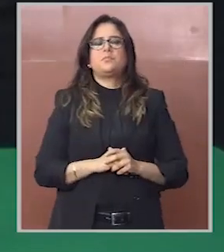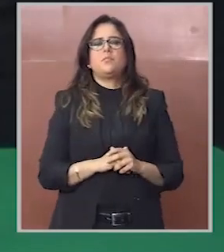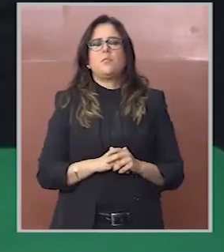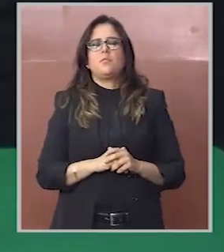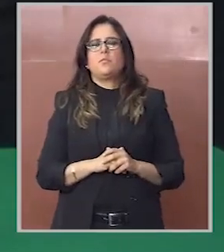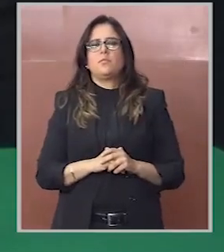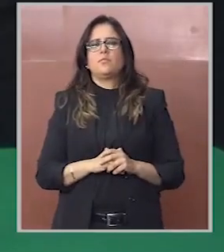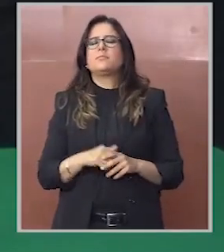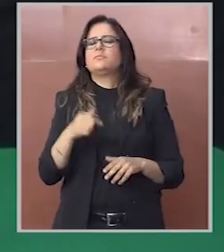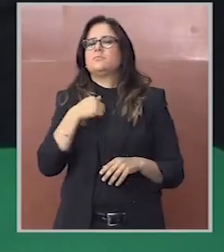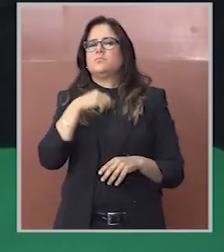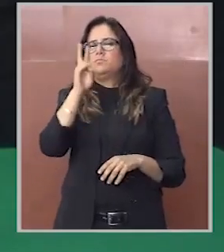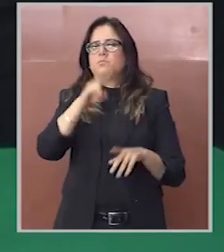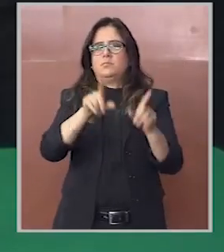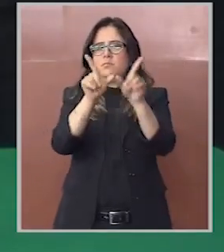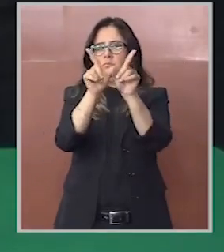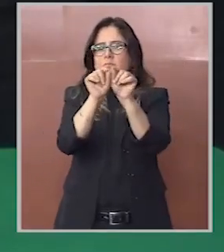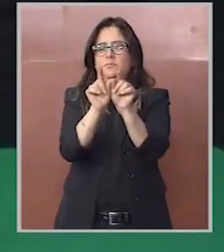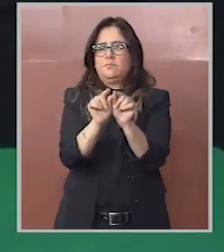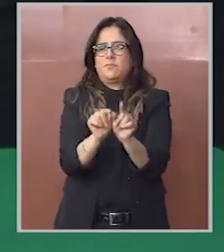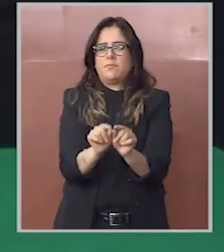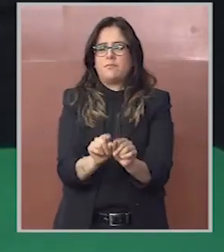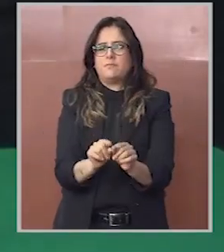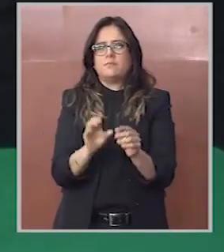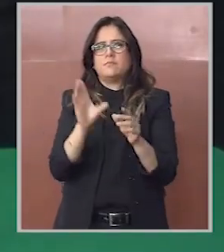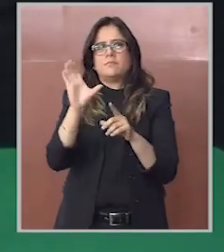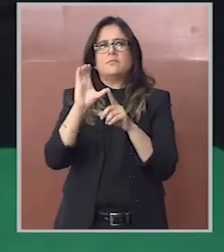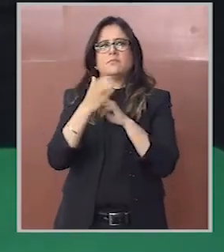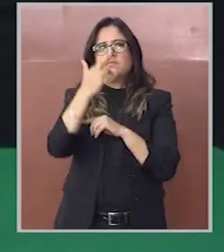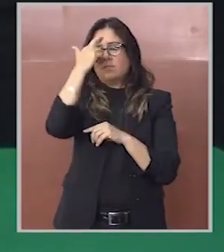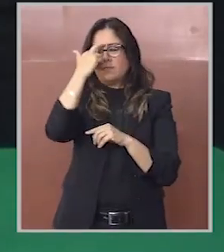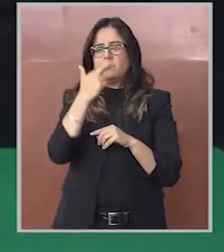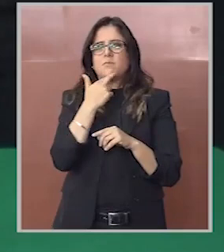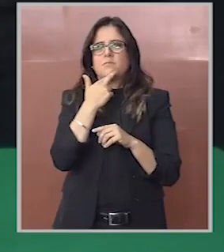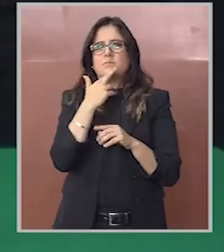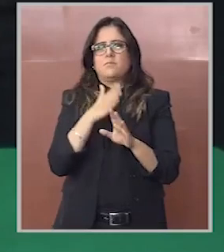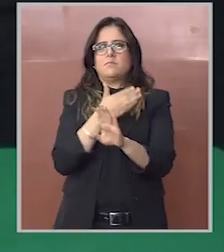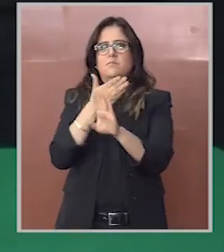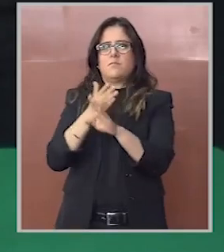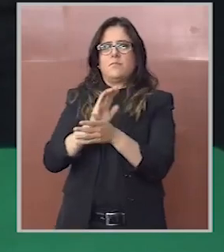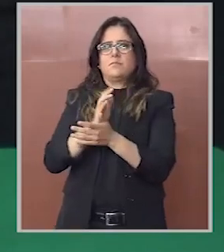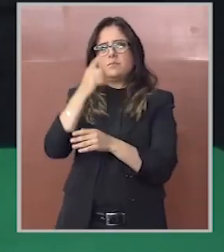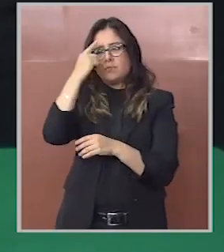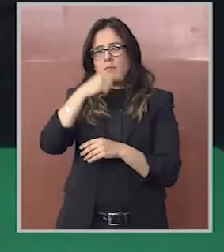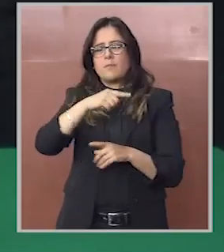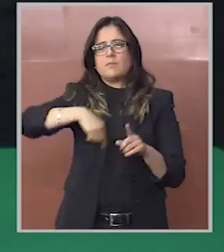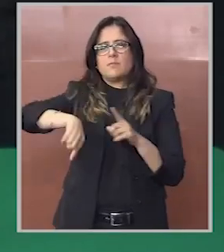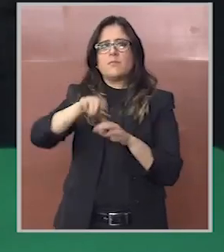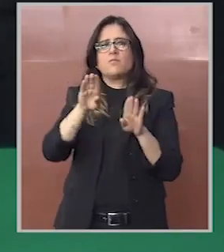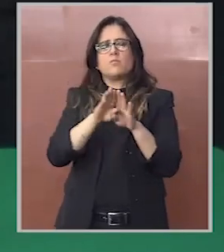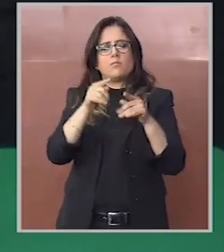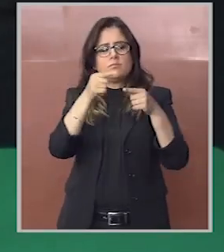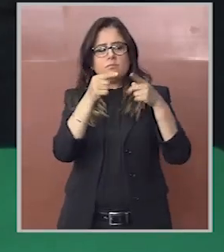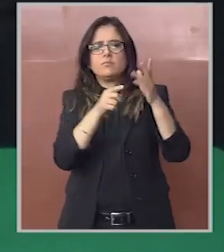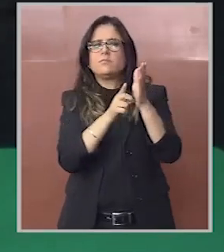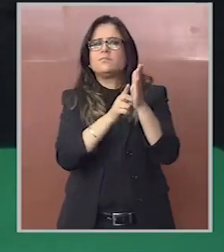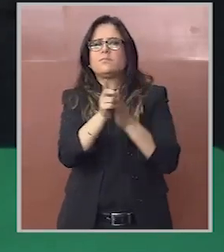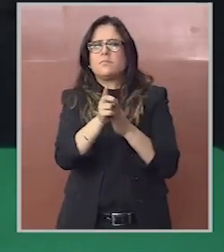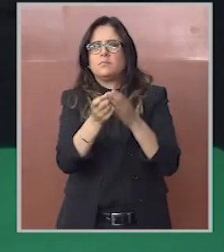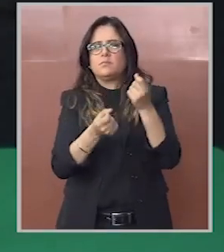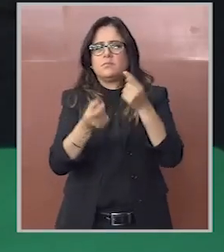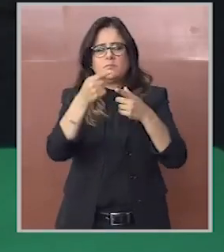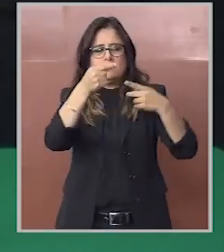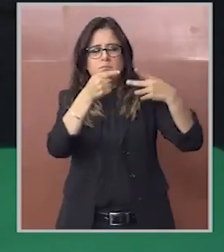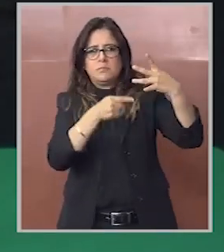contra el racismo ha señalado a partir de todos estos conjuntos de derechos algunos que son claves no en esta línea de cuáles son los